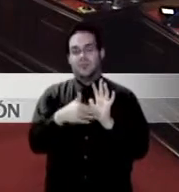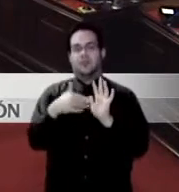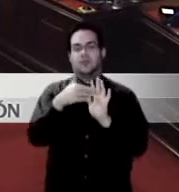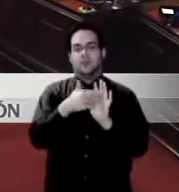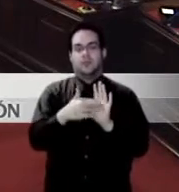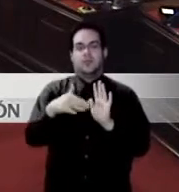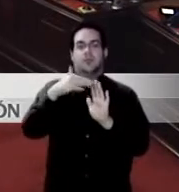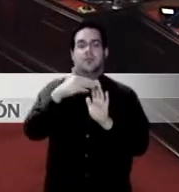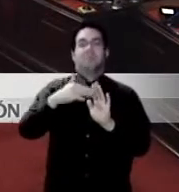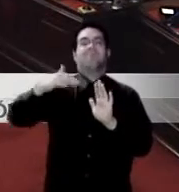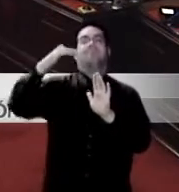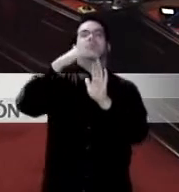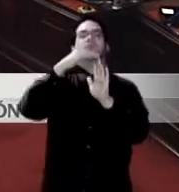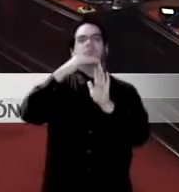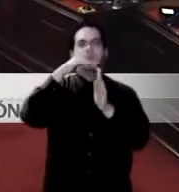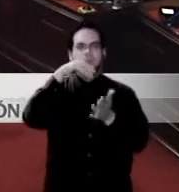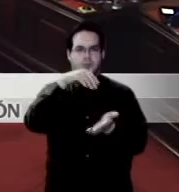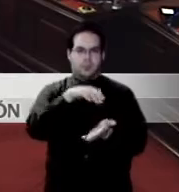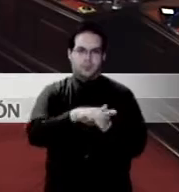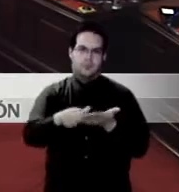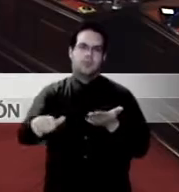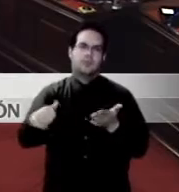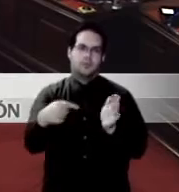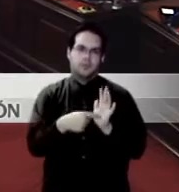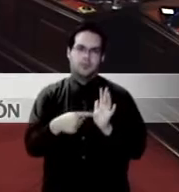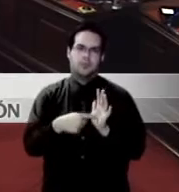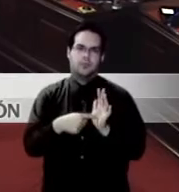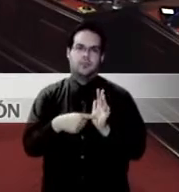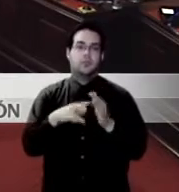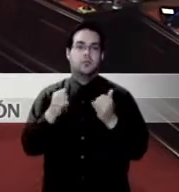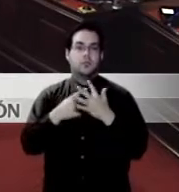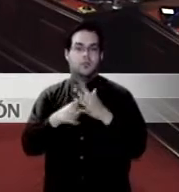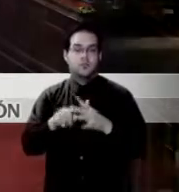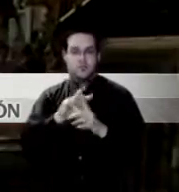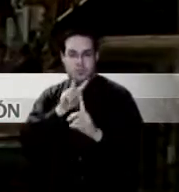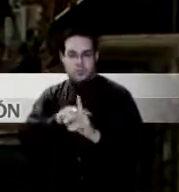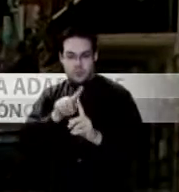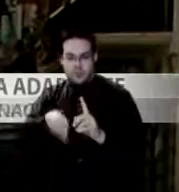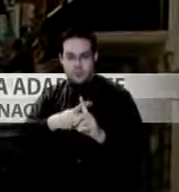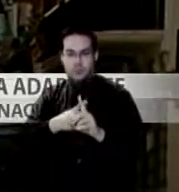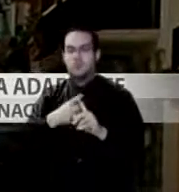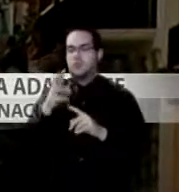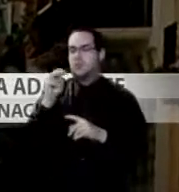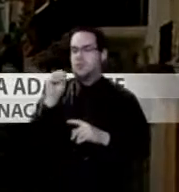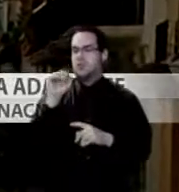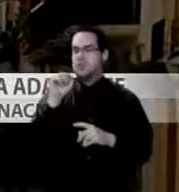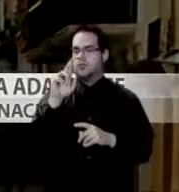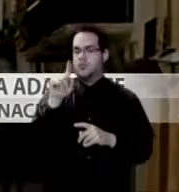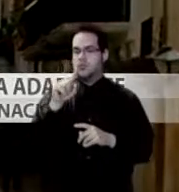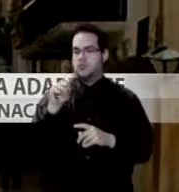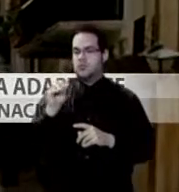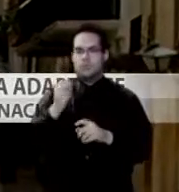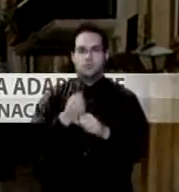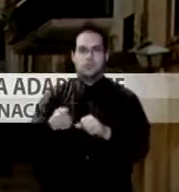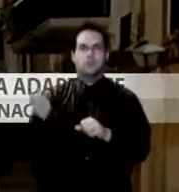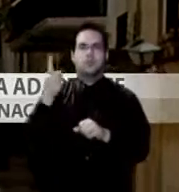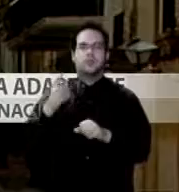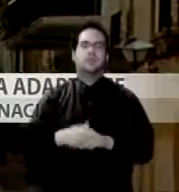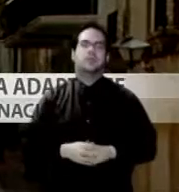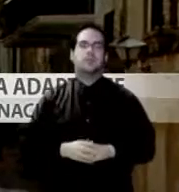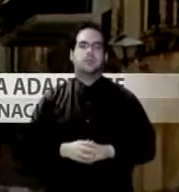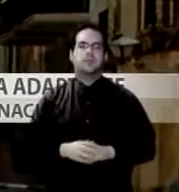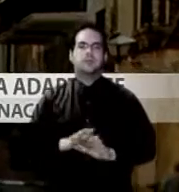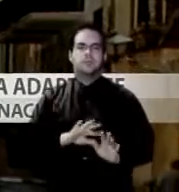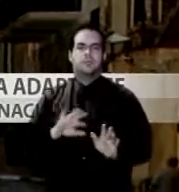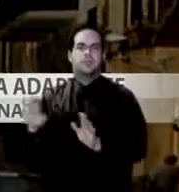el impuesto será efectivo a partir del 15 de marzo del próximo año. Y en otras noticias, San Juan fue seleccionada entre las nuevas